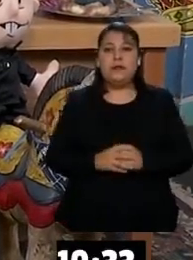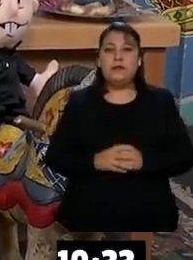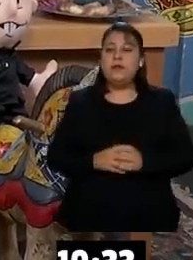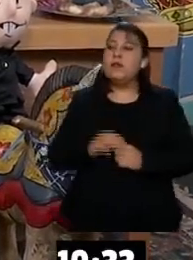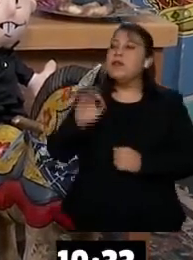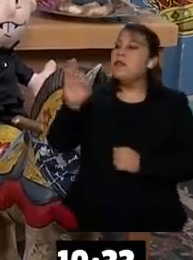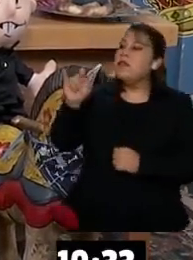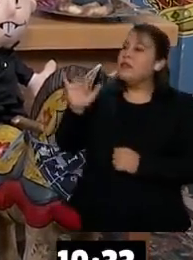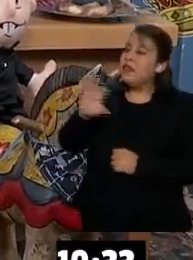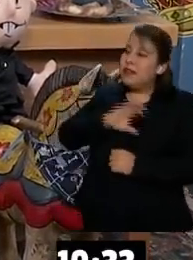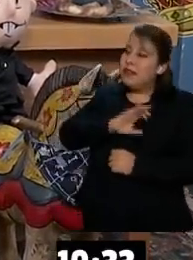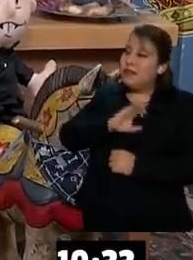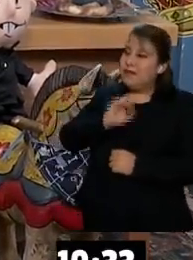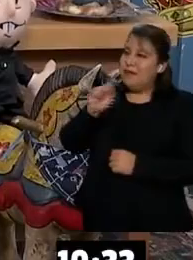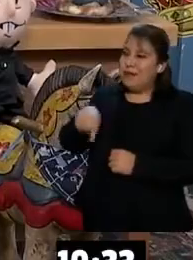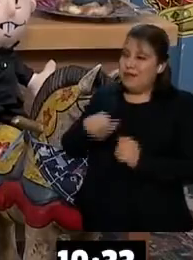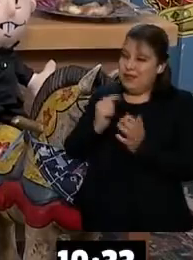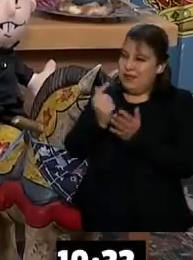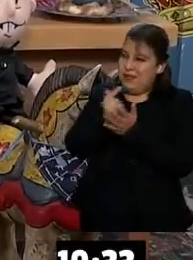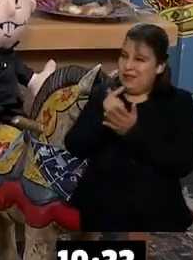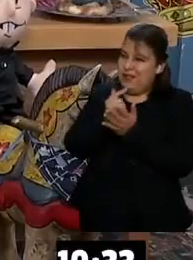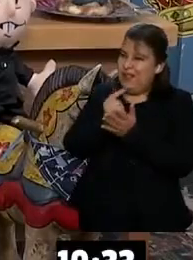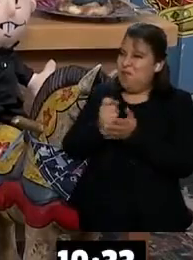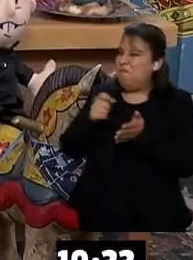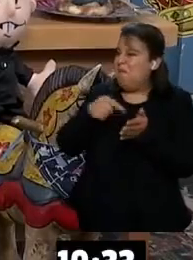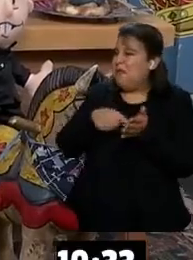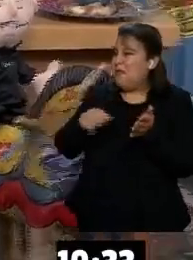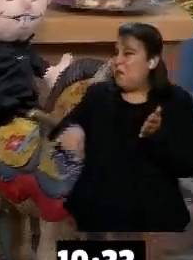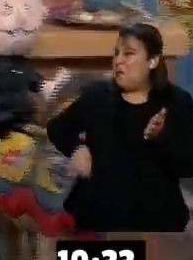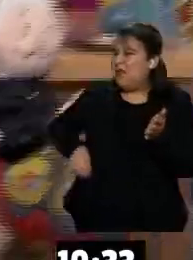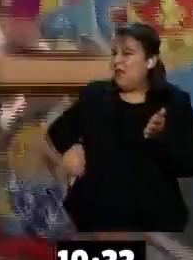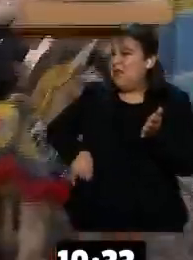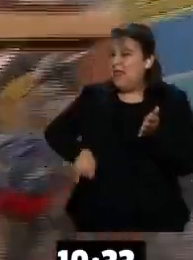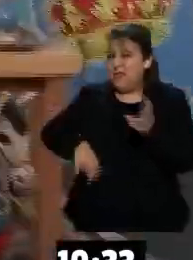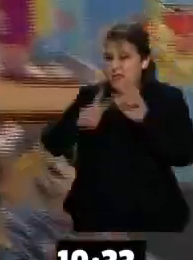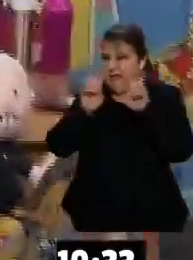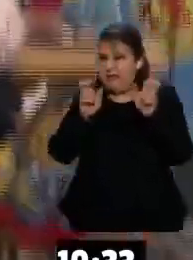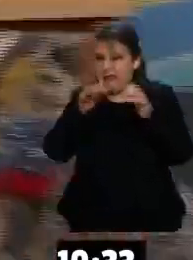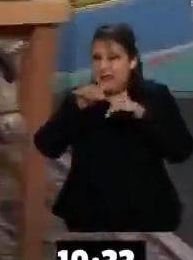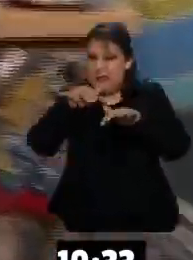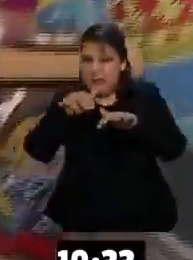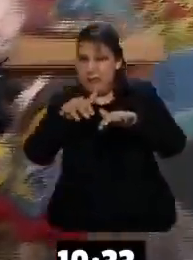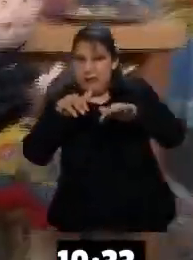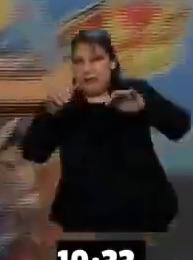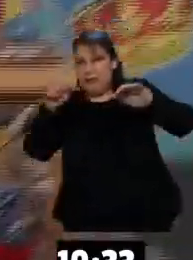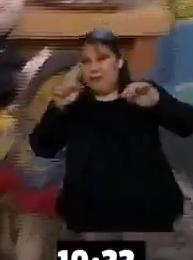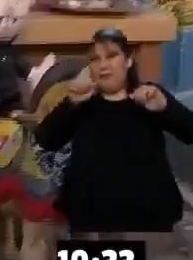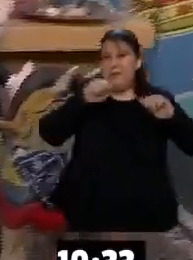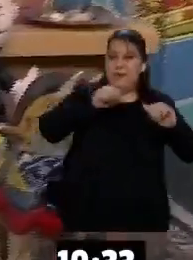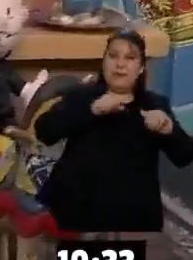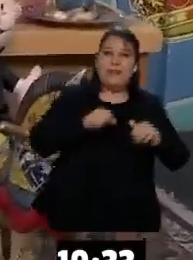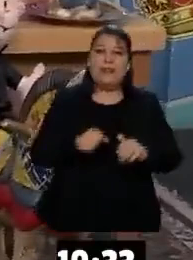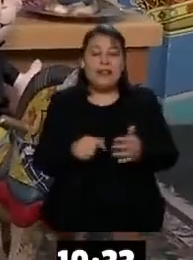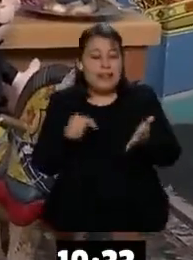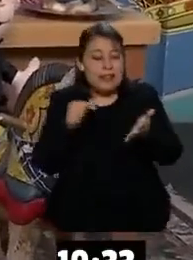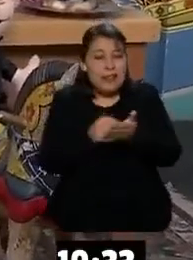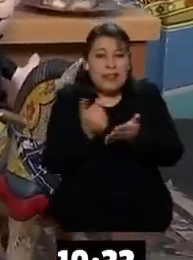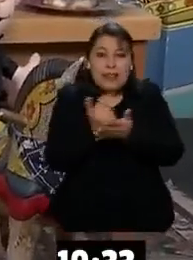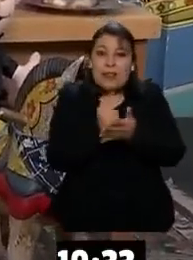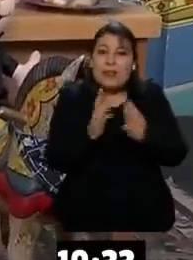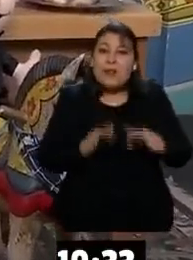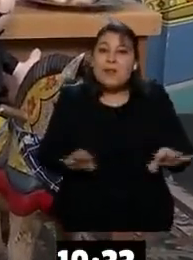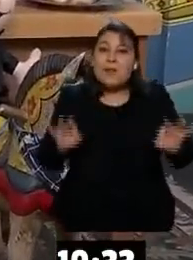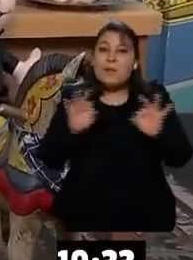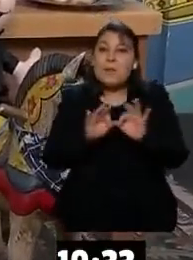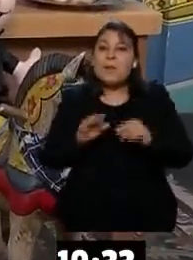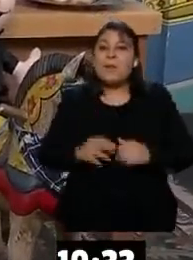no es un libro que tenga interés en algo en particular, no es por golpear, no tiene filias, no tiene fobias. Y ¿qué